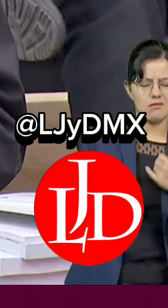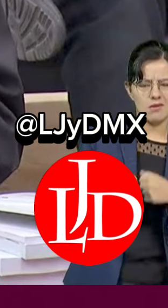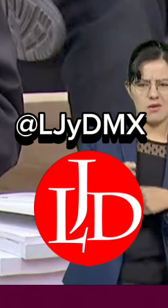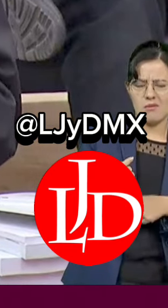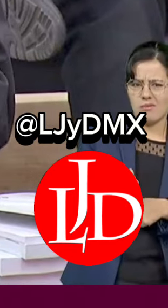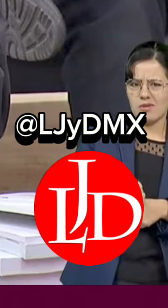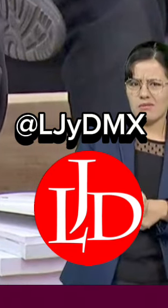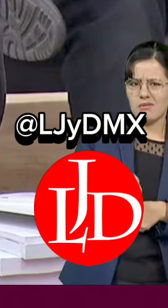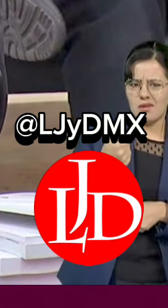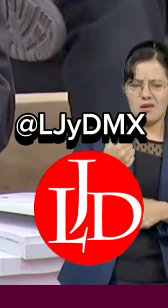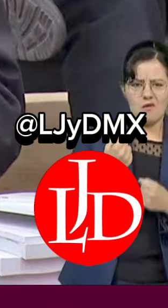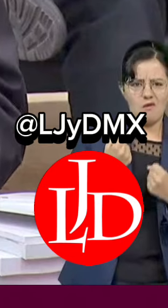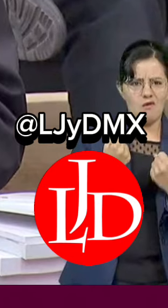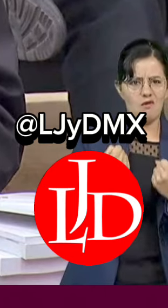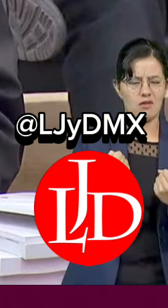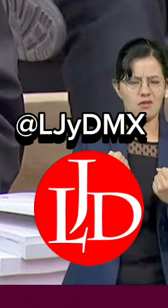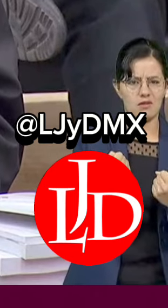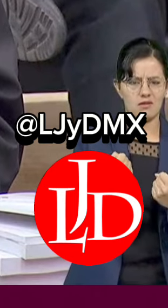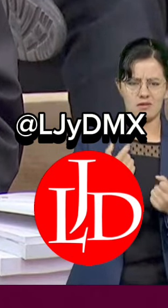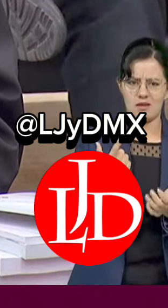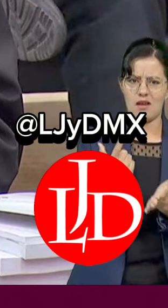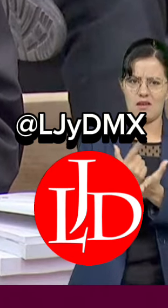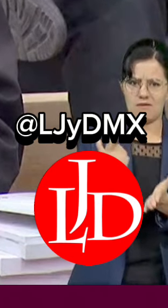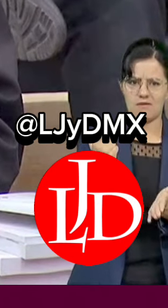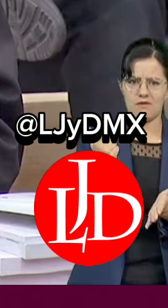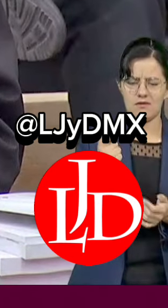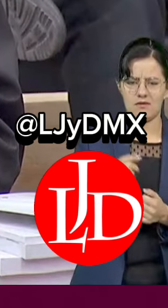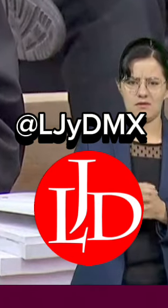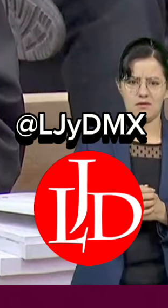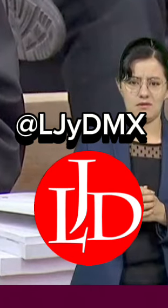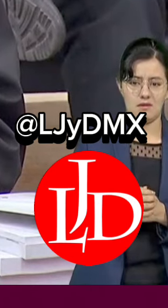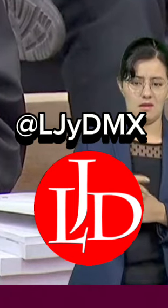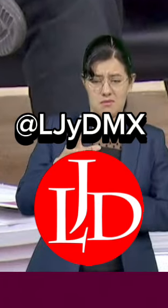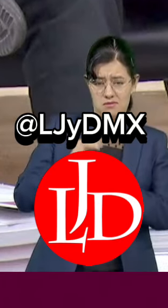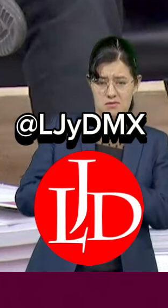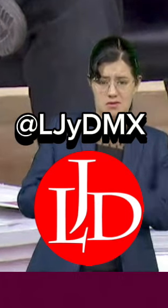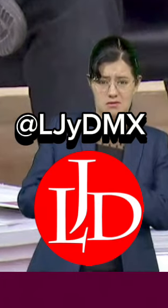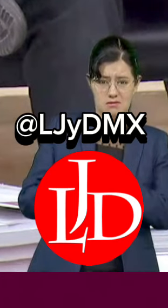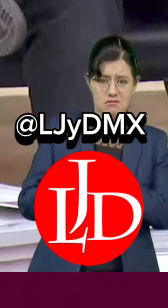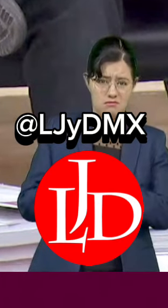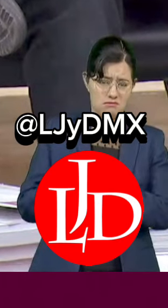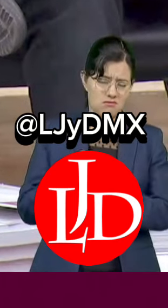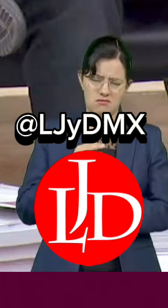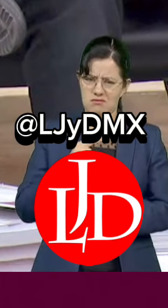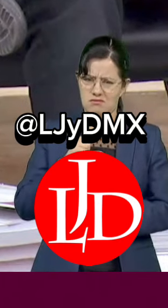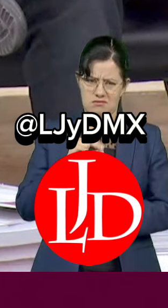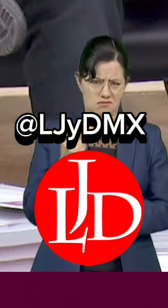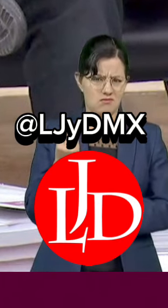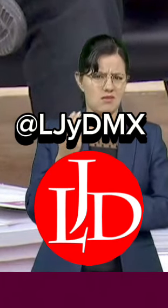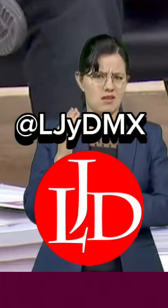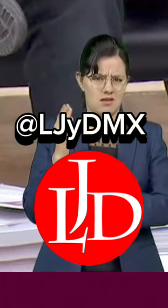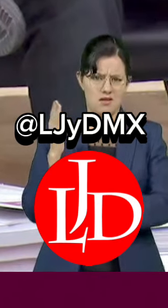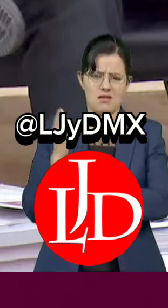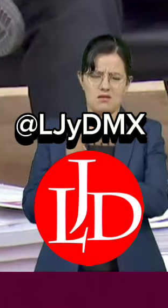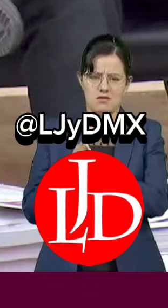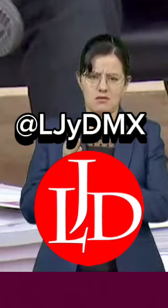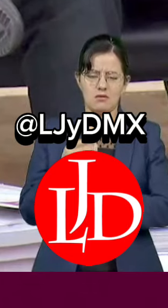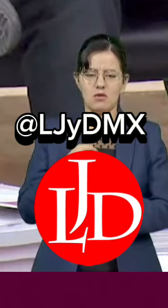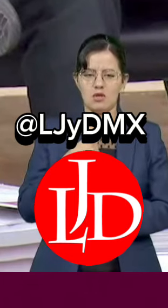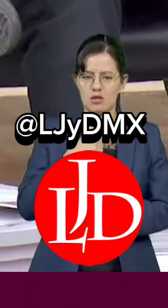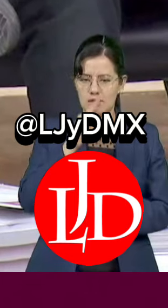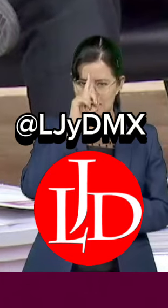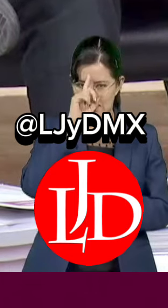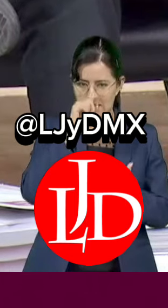muy fuerte, que no debe quedar impune. Yo creo que en el tema de los